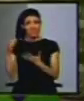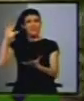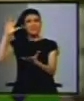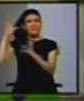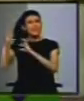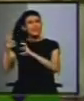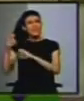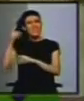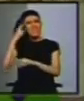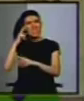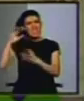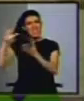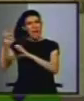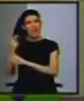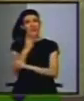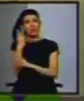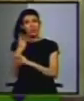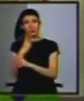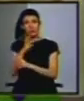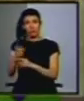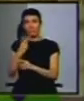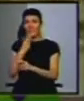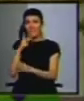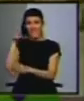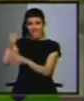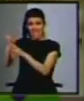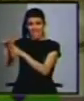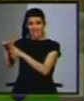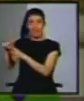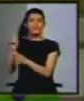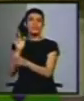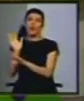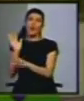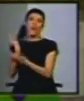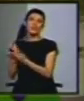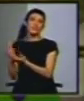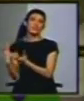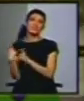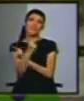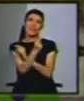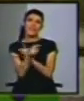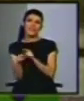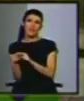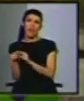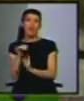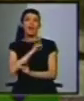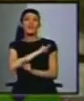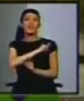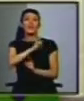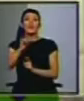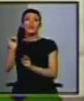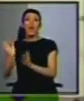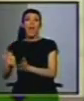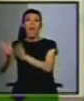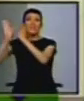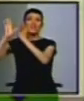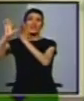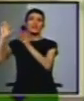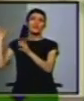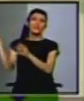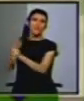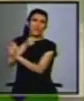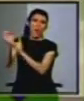de daños que sus 22 propietarios tuvieron que abandonar el lugar y tiempo después el edificio tuvo que ser demolido.